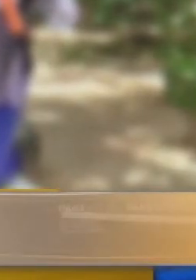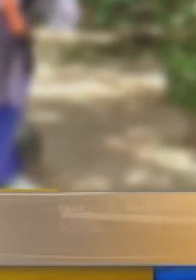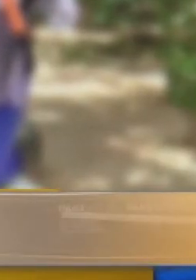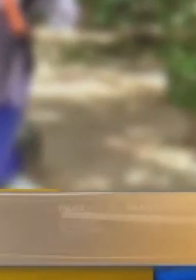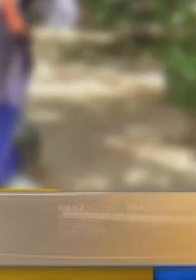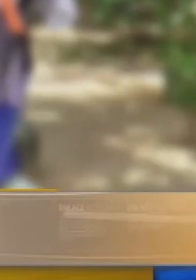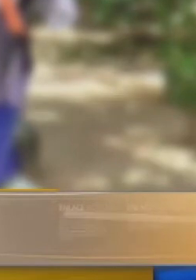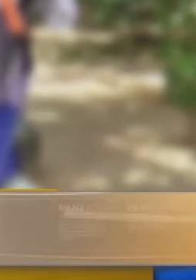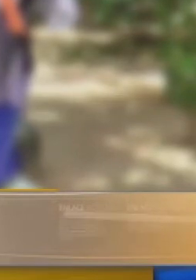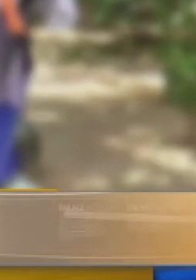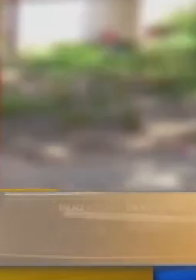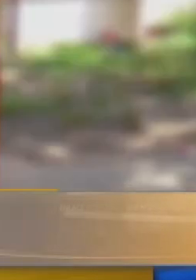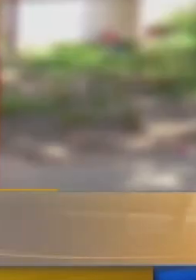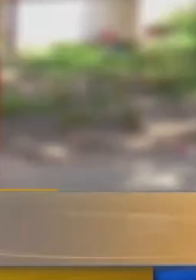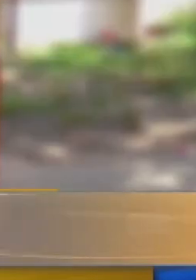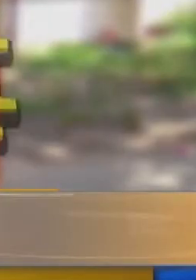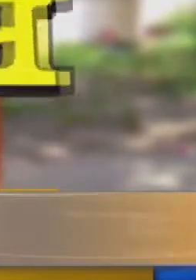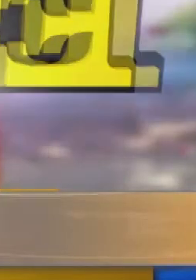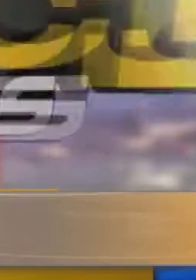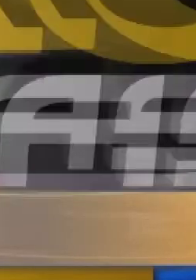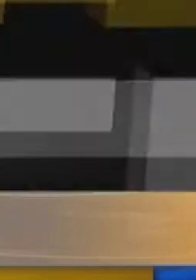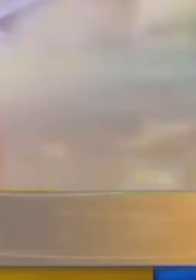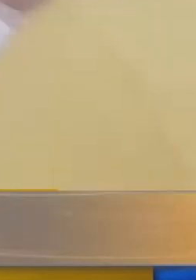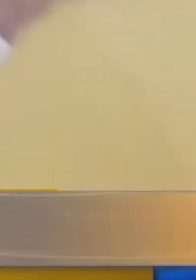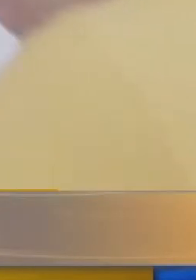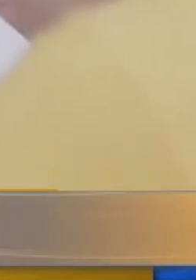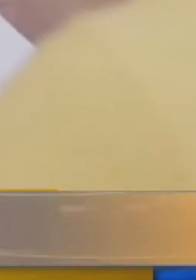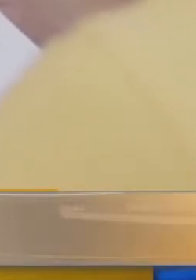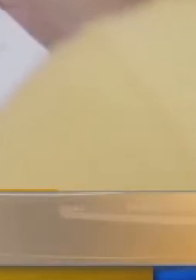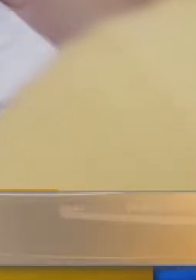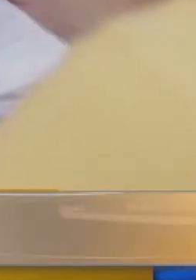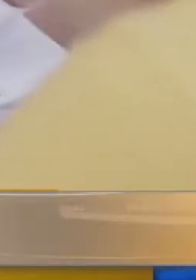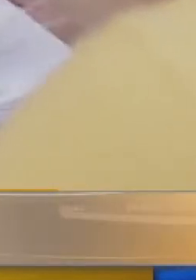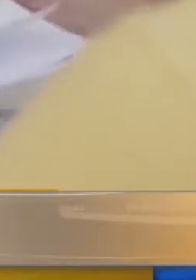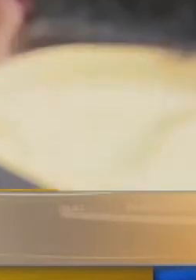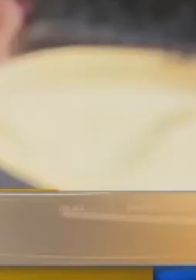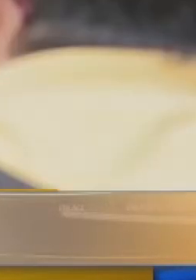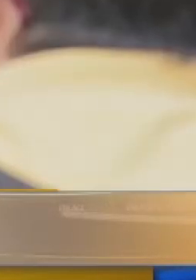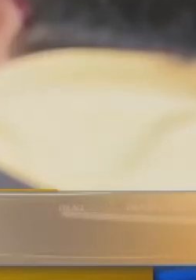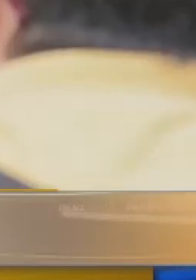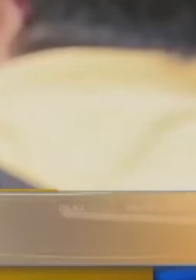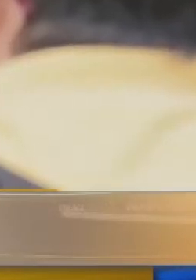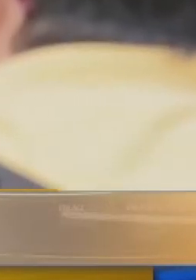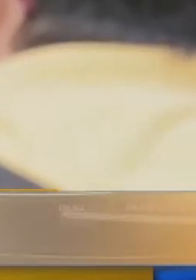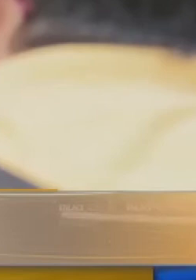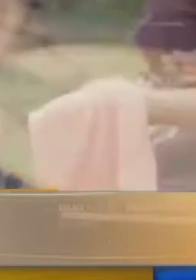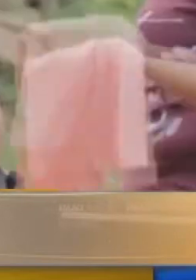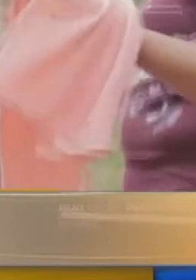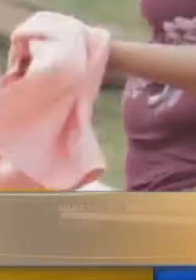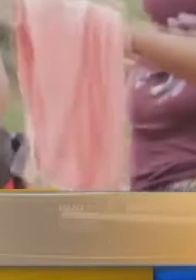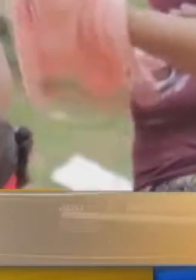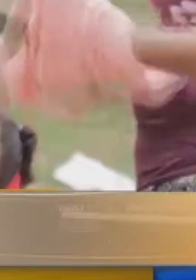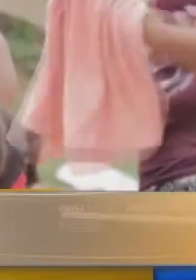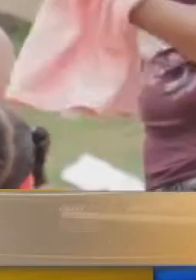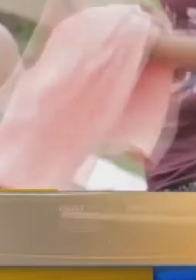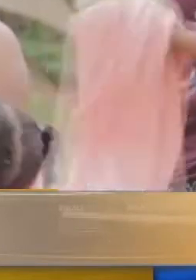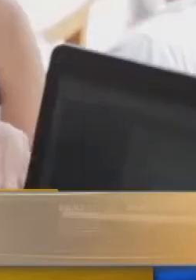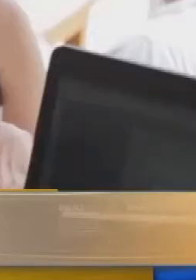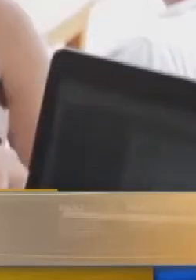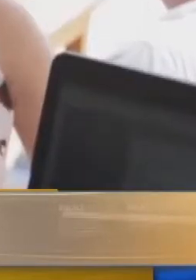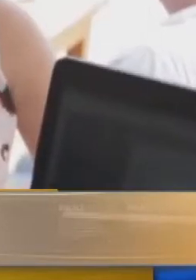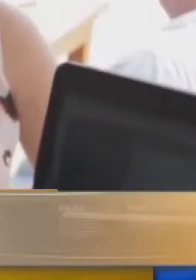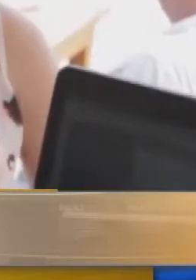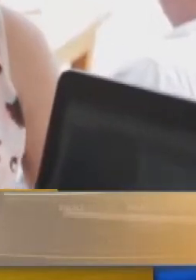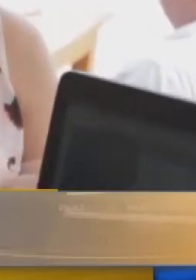edad y mujeres embarazadas hacen parte de esta comunidad. Personería Municipal anuncia jornada de salud en el Parque Camilo Torres el próximo